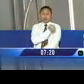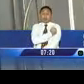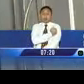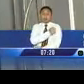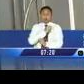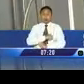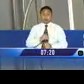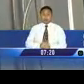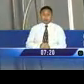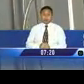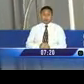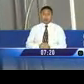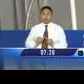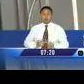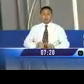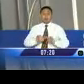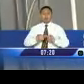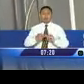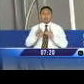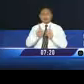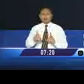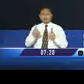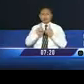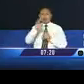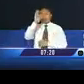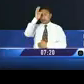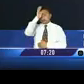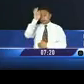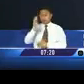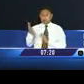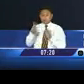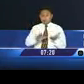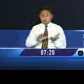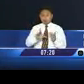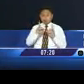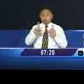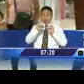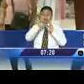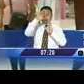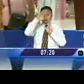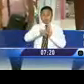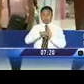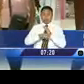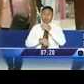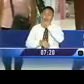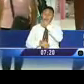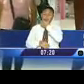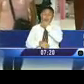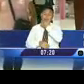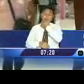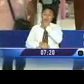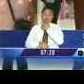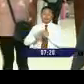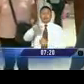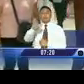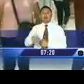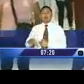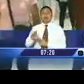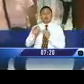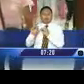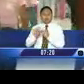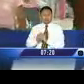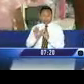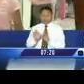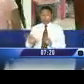refuerzo y así seguir reduciendo los índices de hospitalización y mortalidad que causa el virus. El educar a la población sobre la importancia